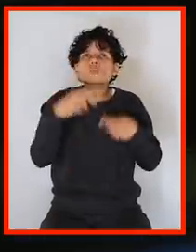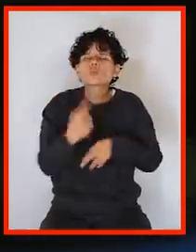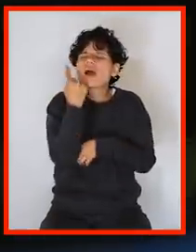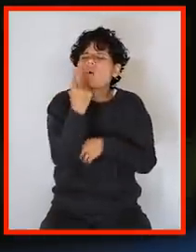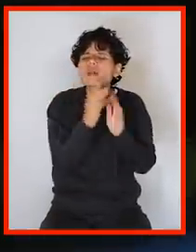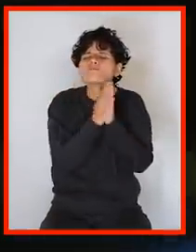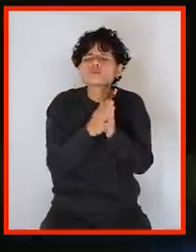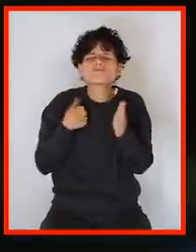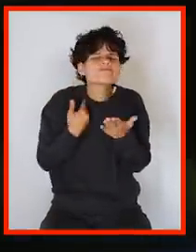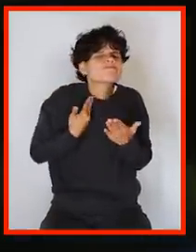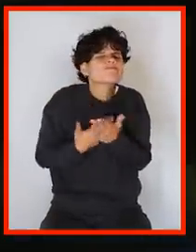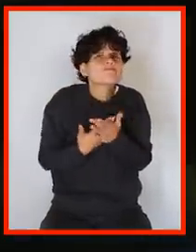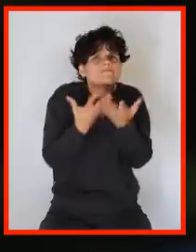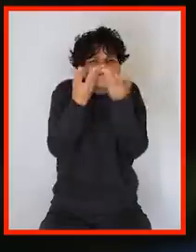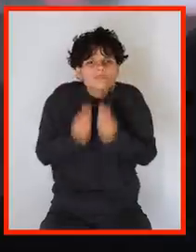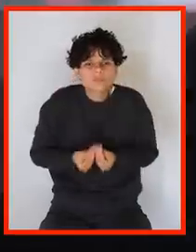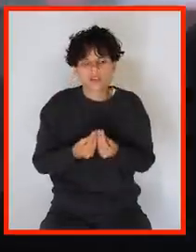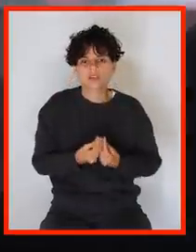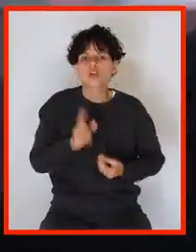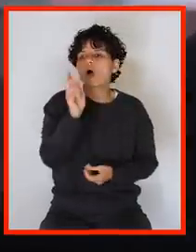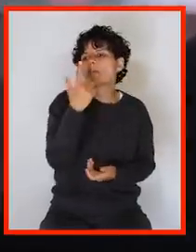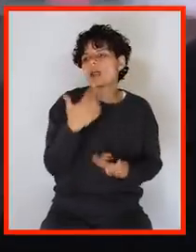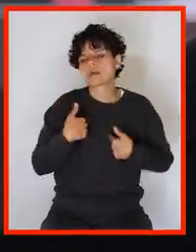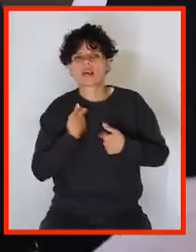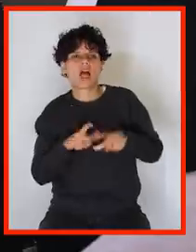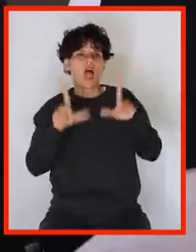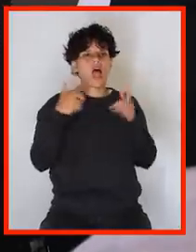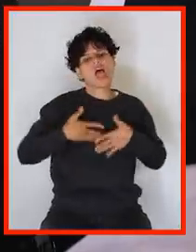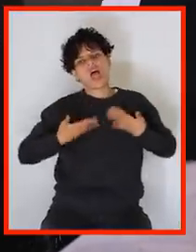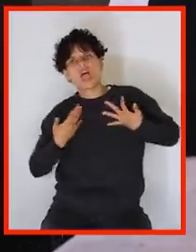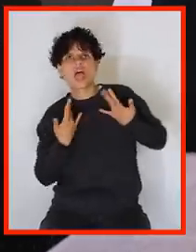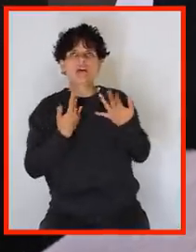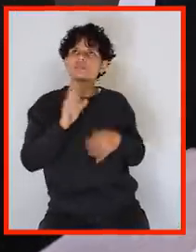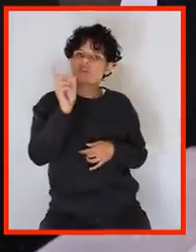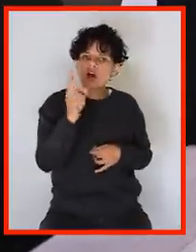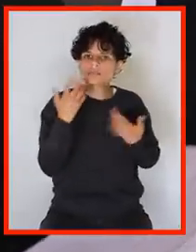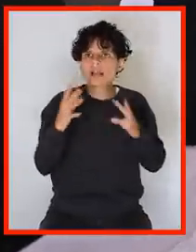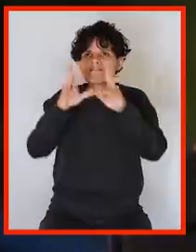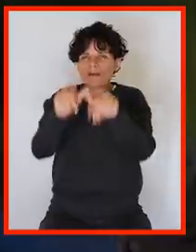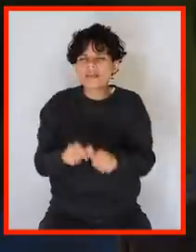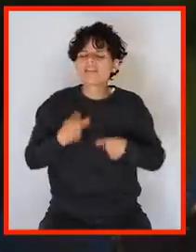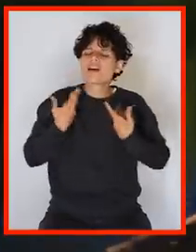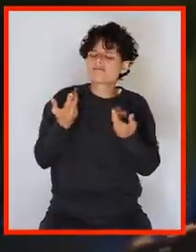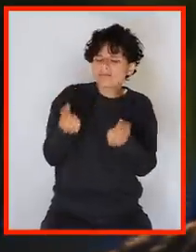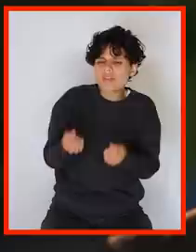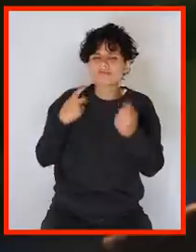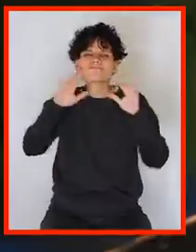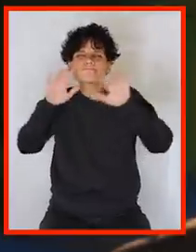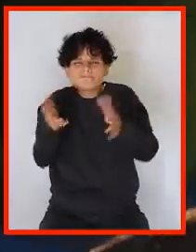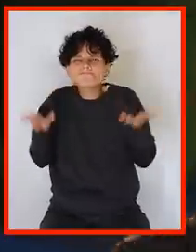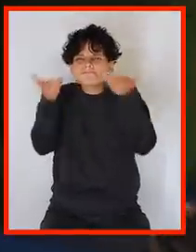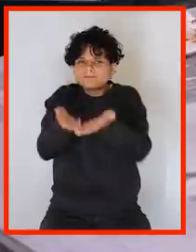pura oportunidad. Y yo de verdad que no la voy a desaprovechar. Si a las finales no es como para complacerme a mí, sino que cómo va a ser vivir